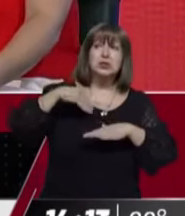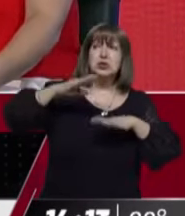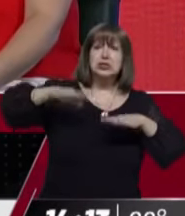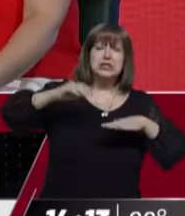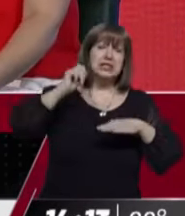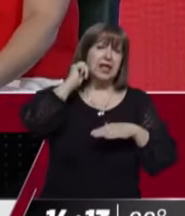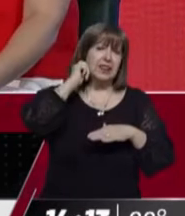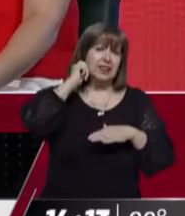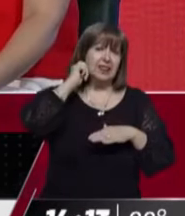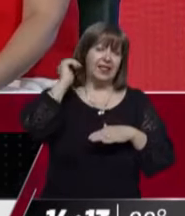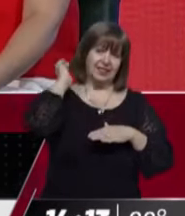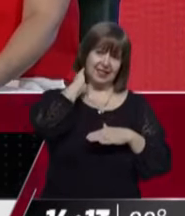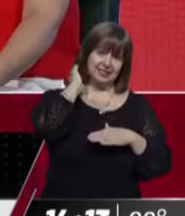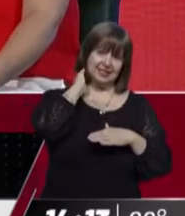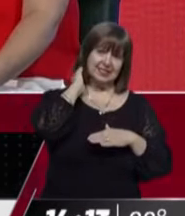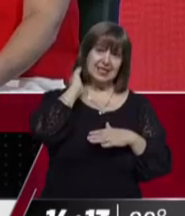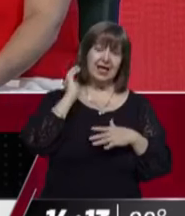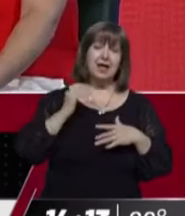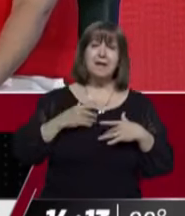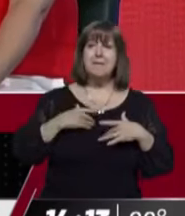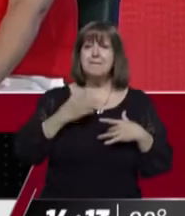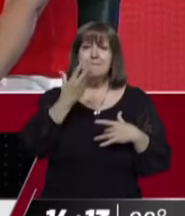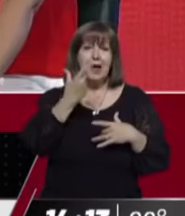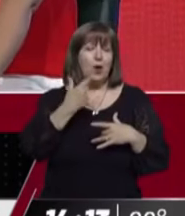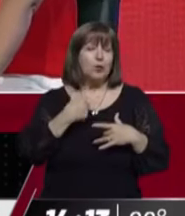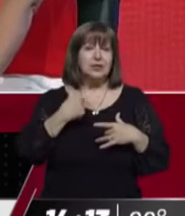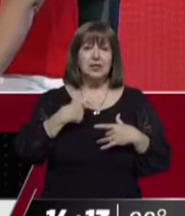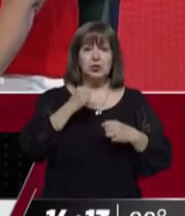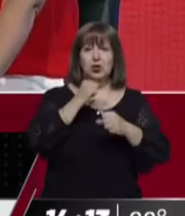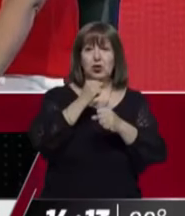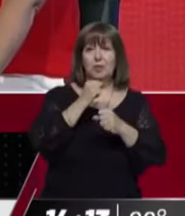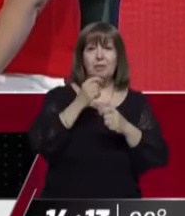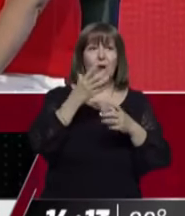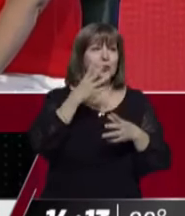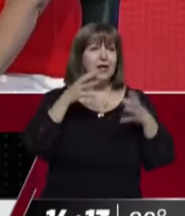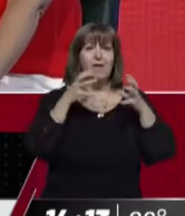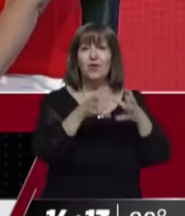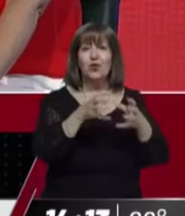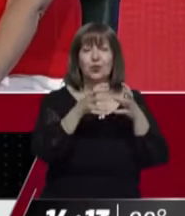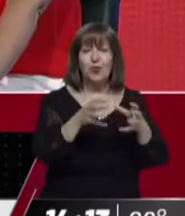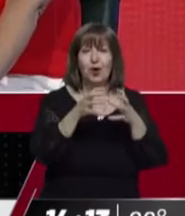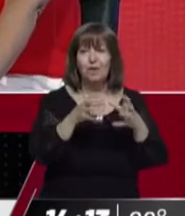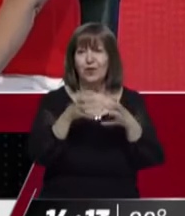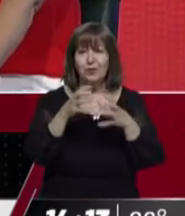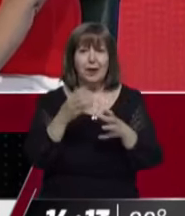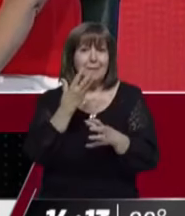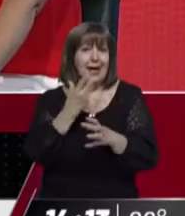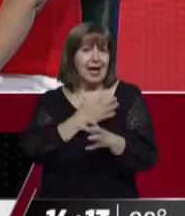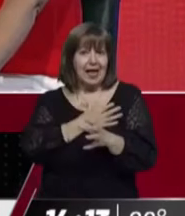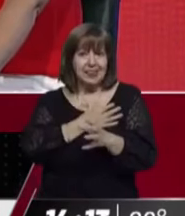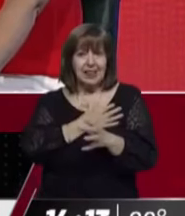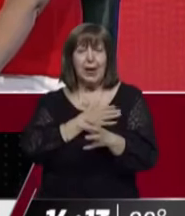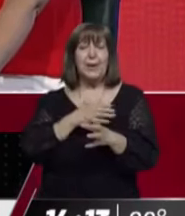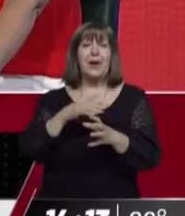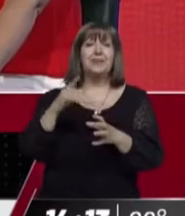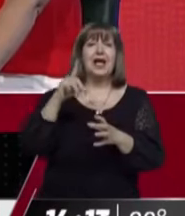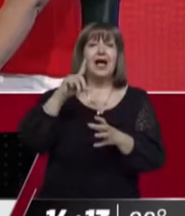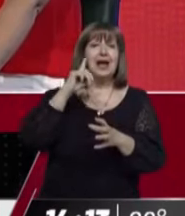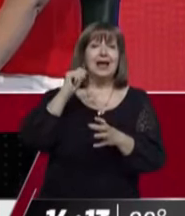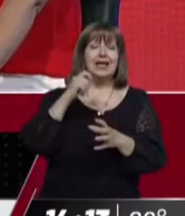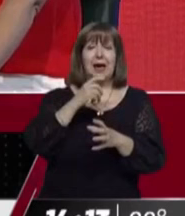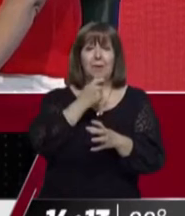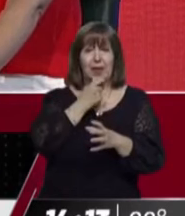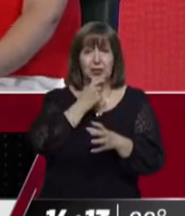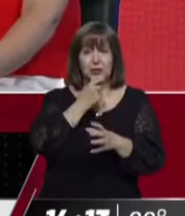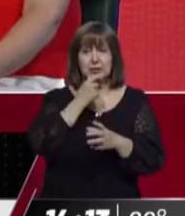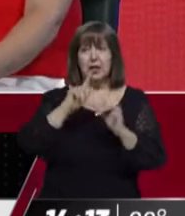chica, a los 16 años, en la Liga Mendocina, ver la cantidad de mujeres que hay hoy en día dirigiendo